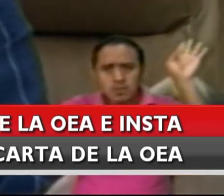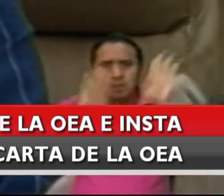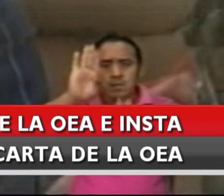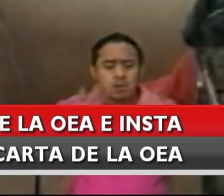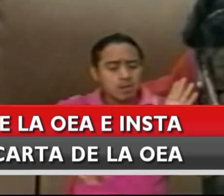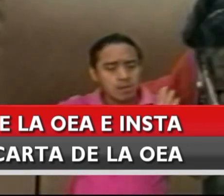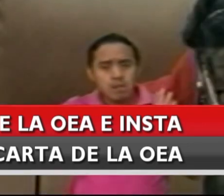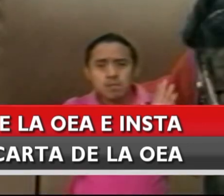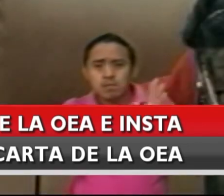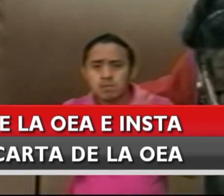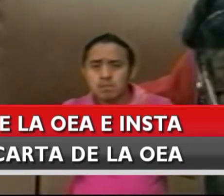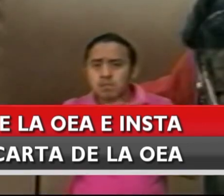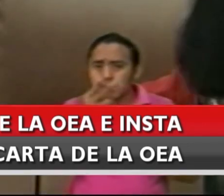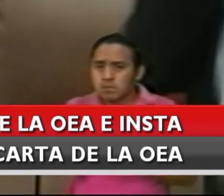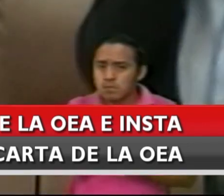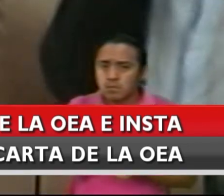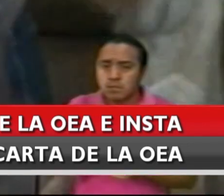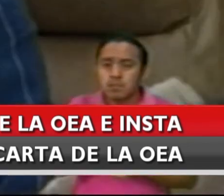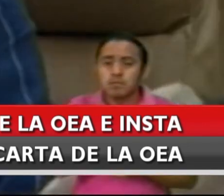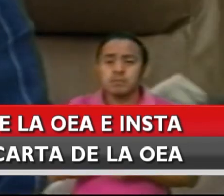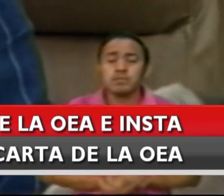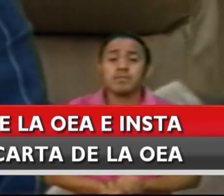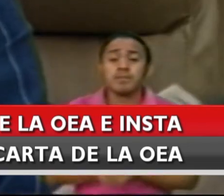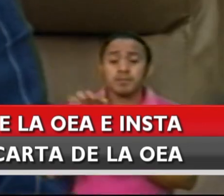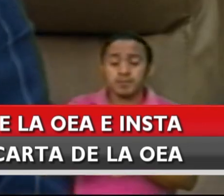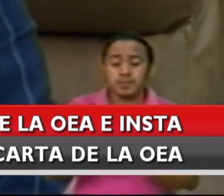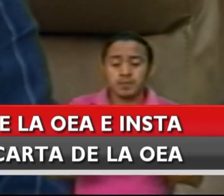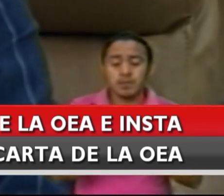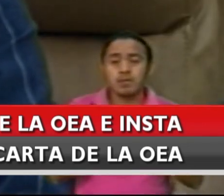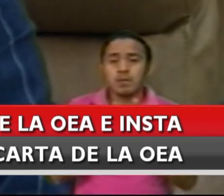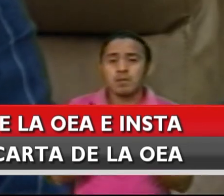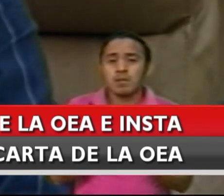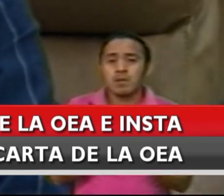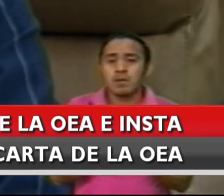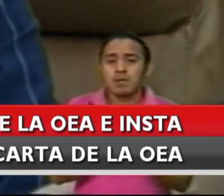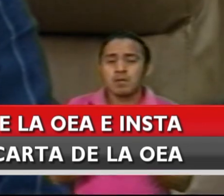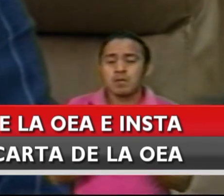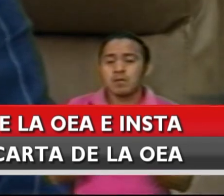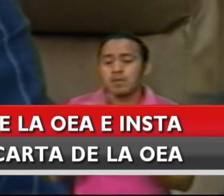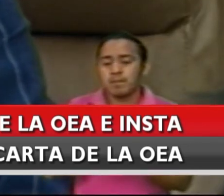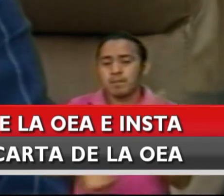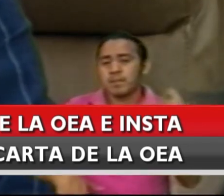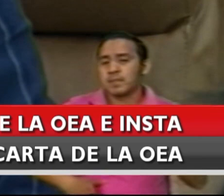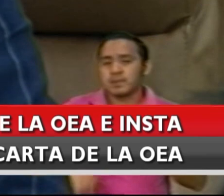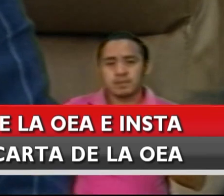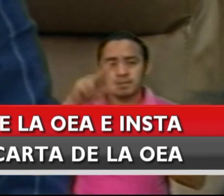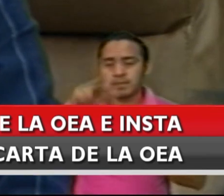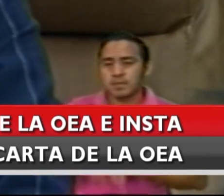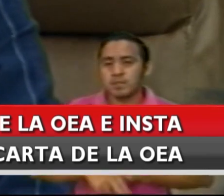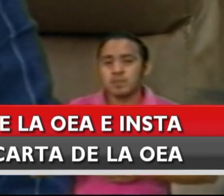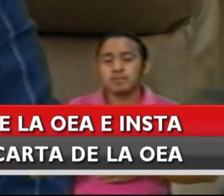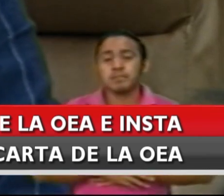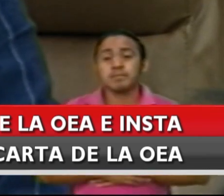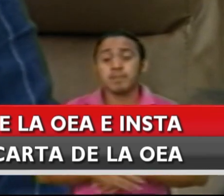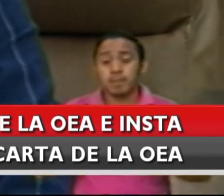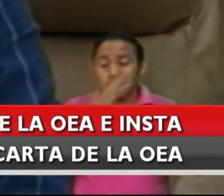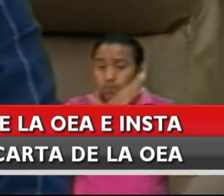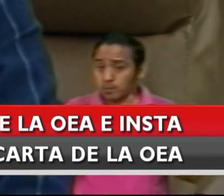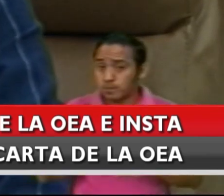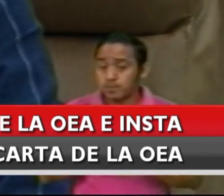y representativa. Aquí el pueblo es el presidente. Por la